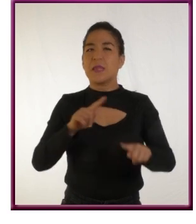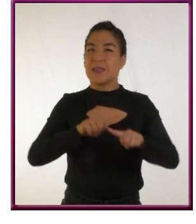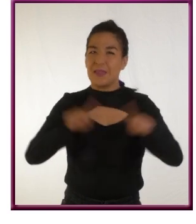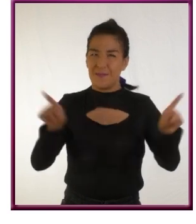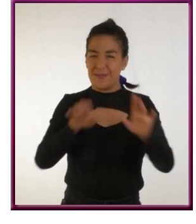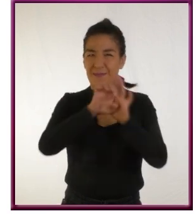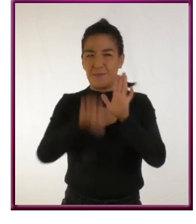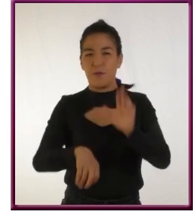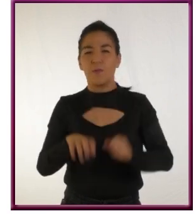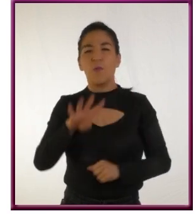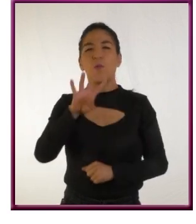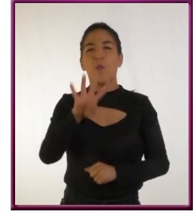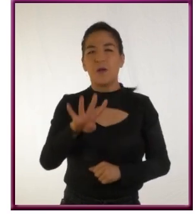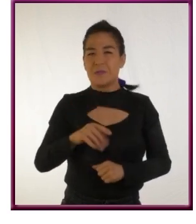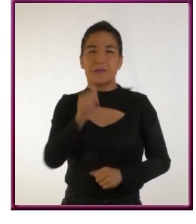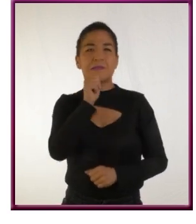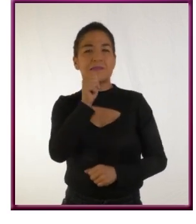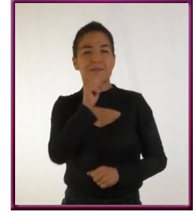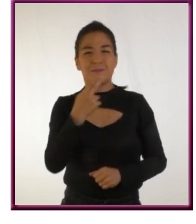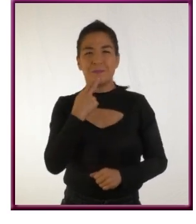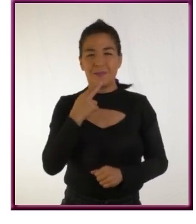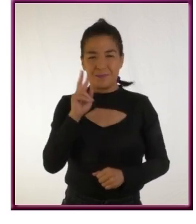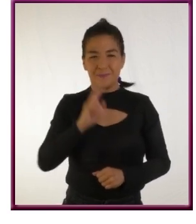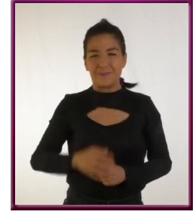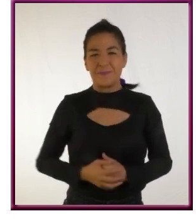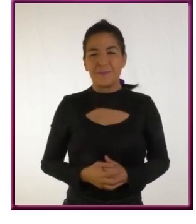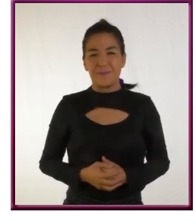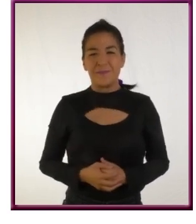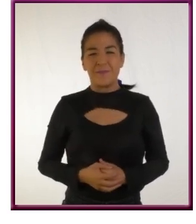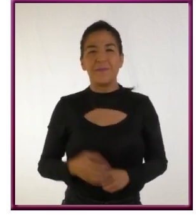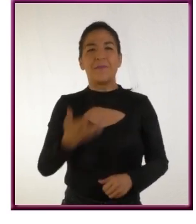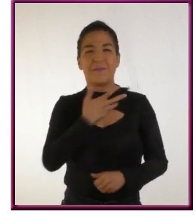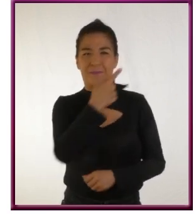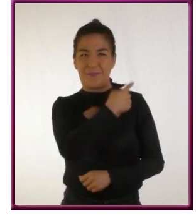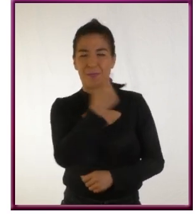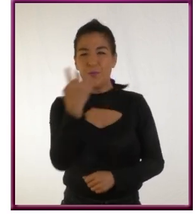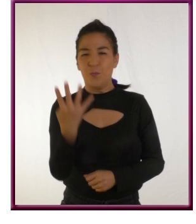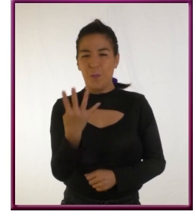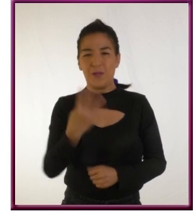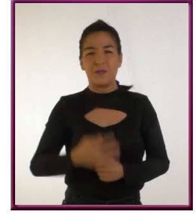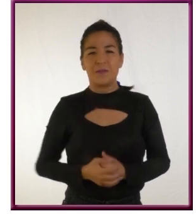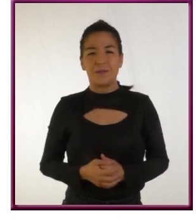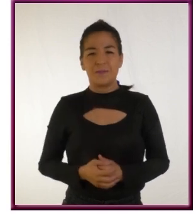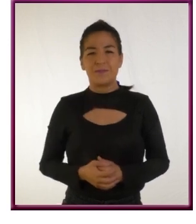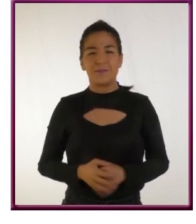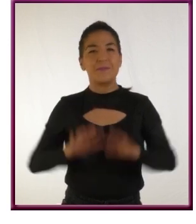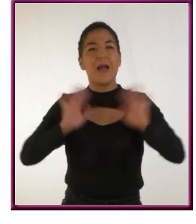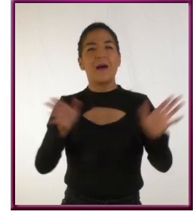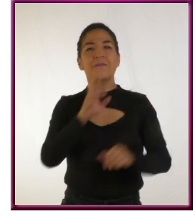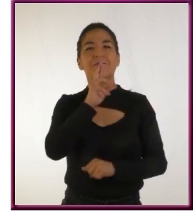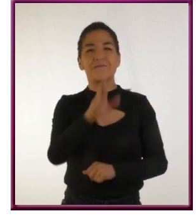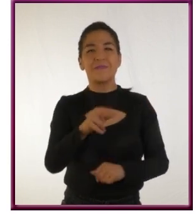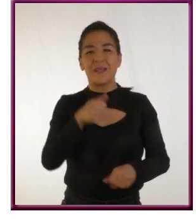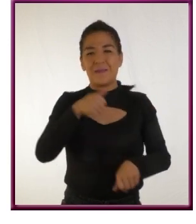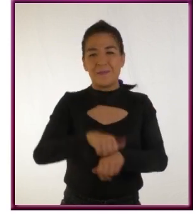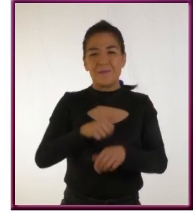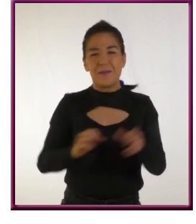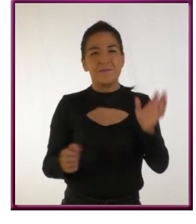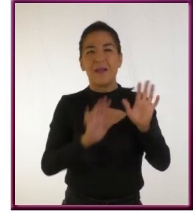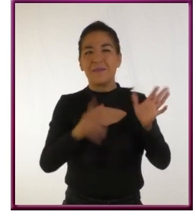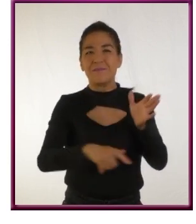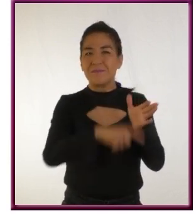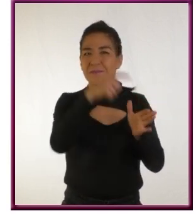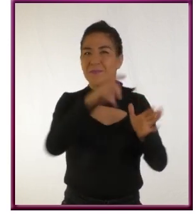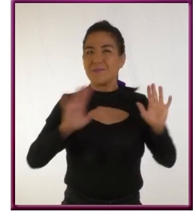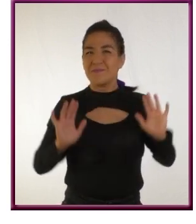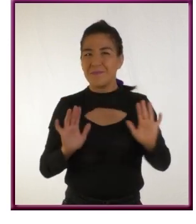Colocamos un dato diferente. Por ejemplo, el 4, no hemos usado el 4. Entonces colocamos ahí el dato, el 4, y ¡zas!